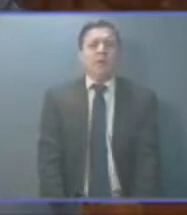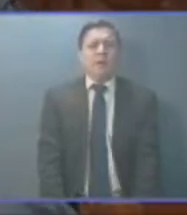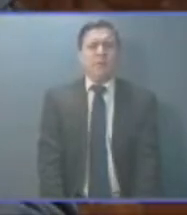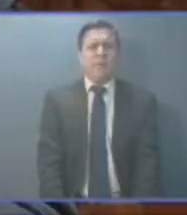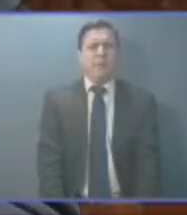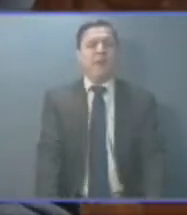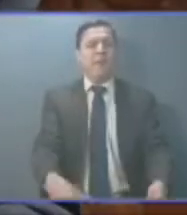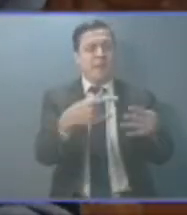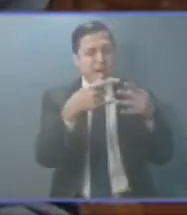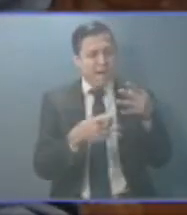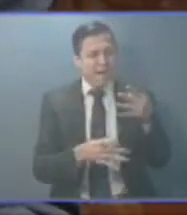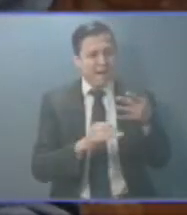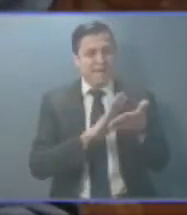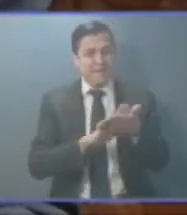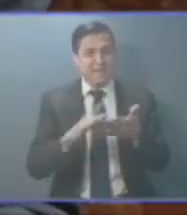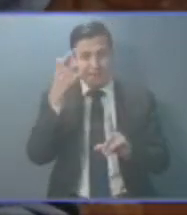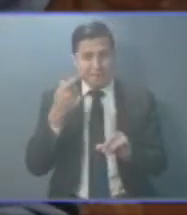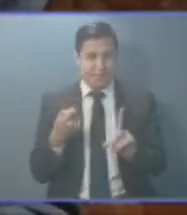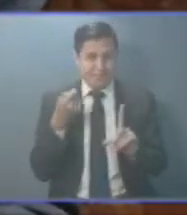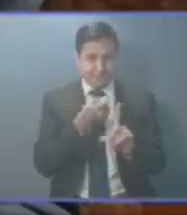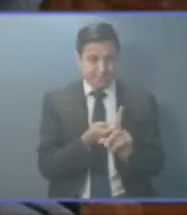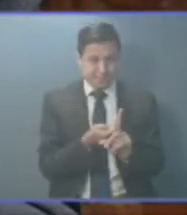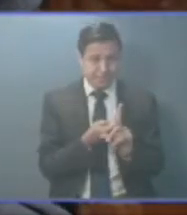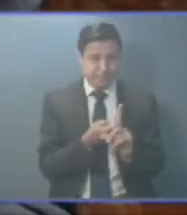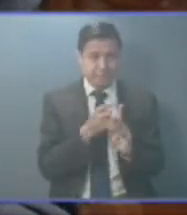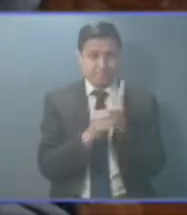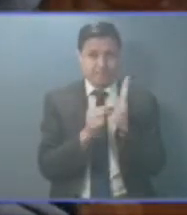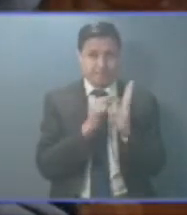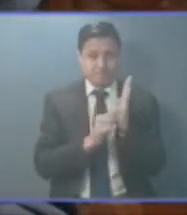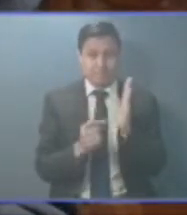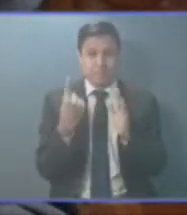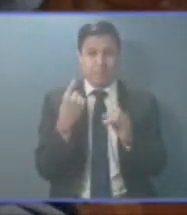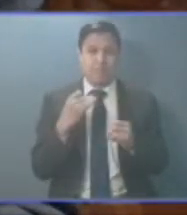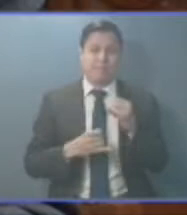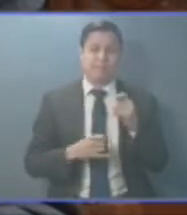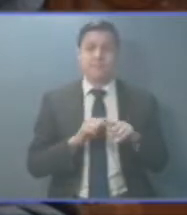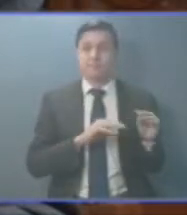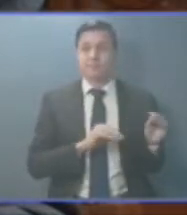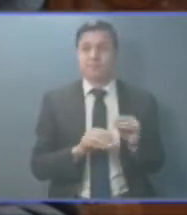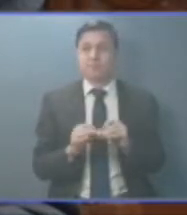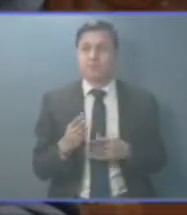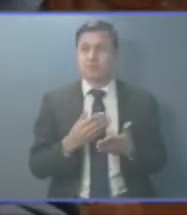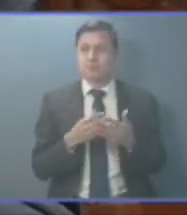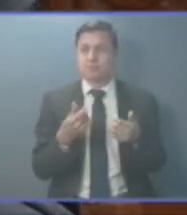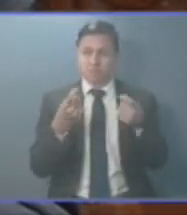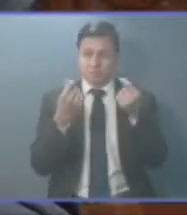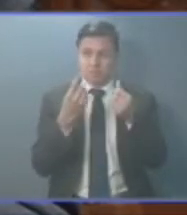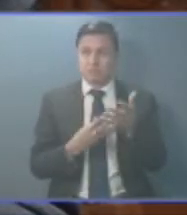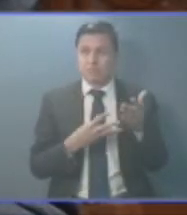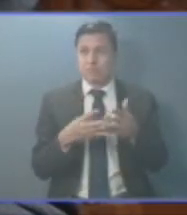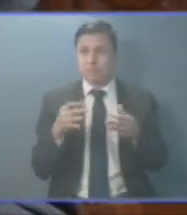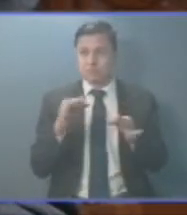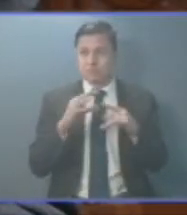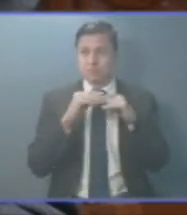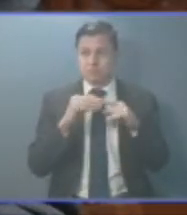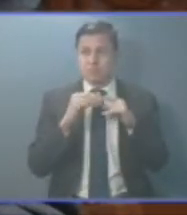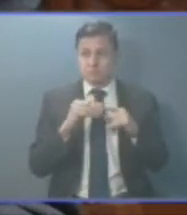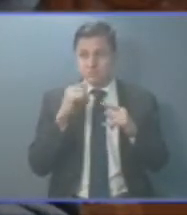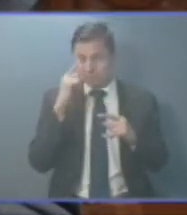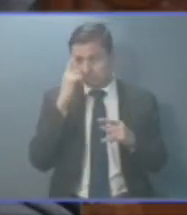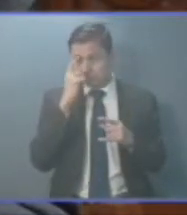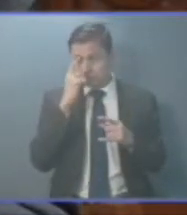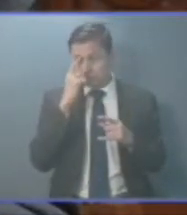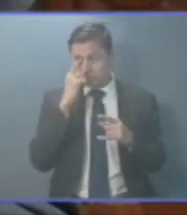en la Ley de Salarios vigente, apartado 2, salarios con aplicación a presupuestos especiales de